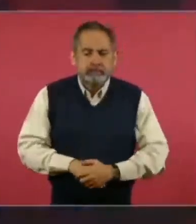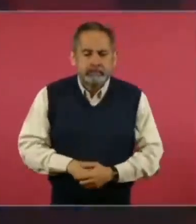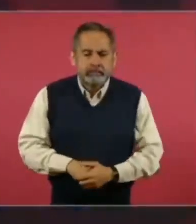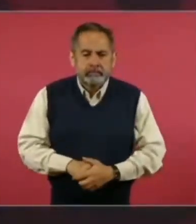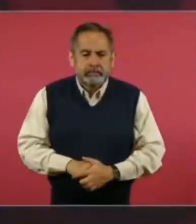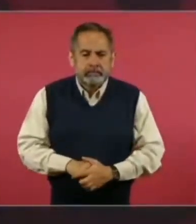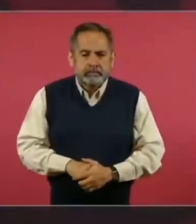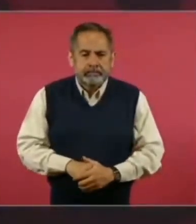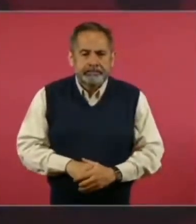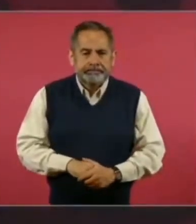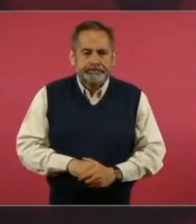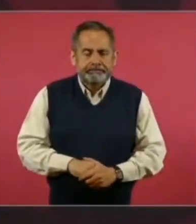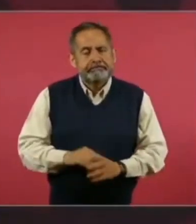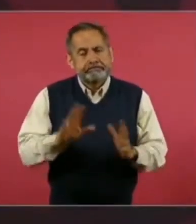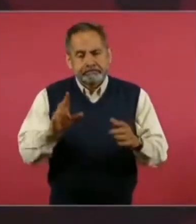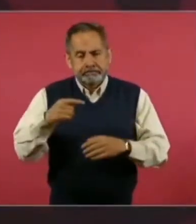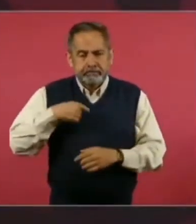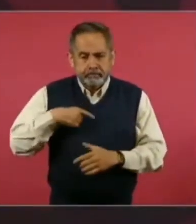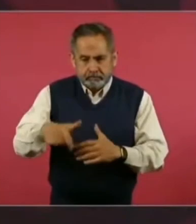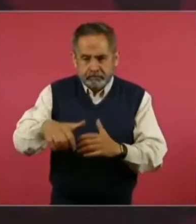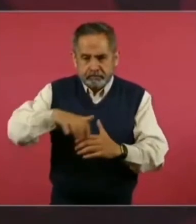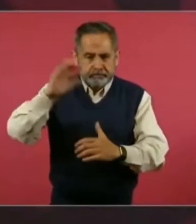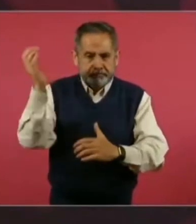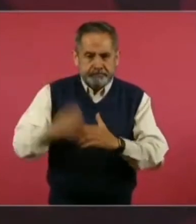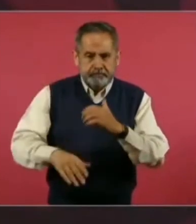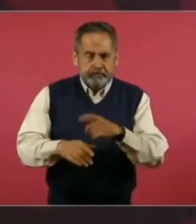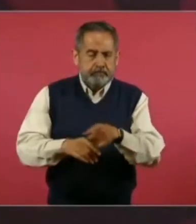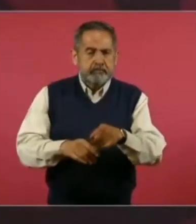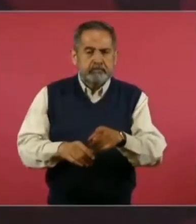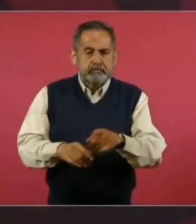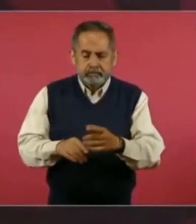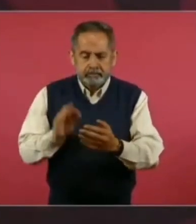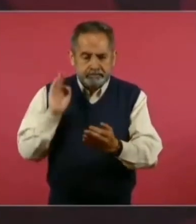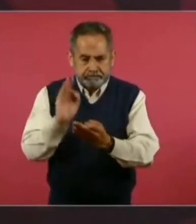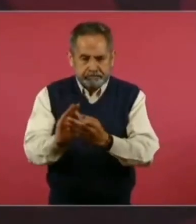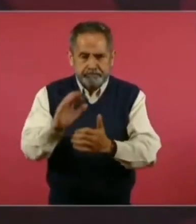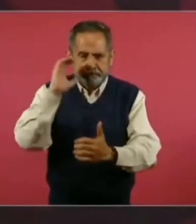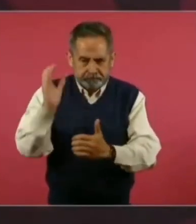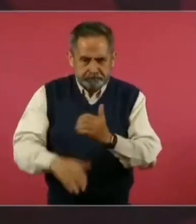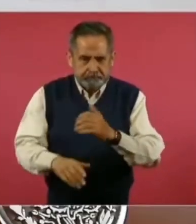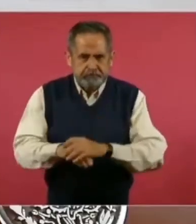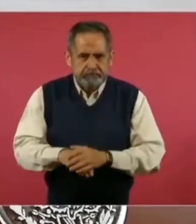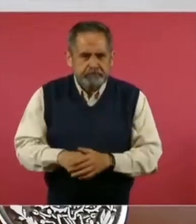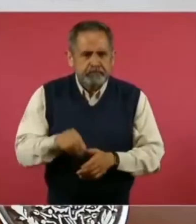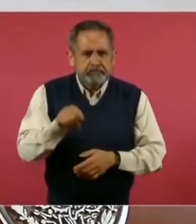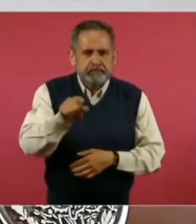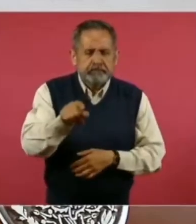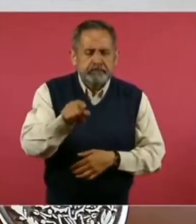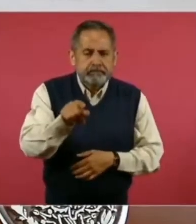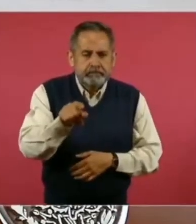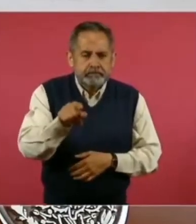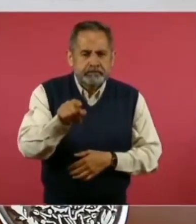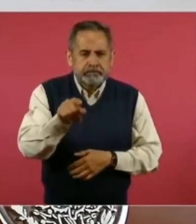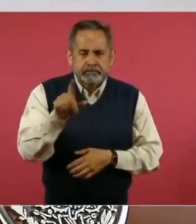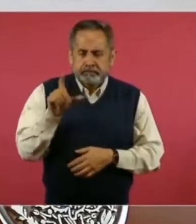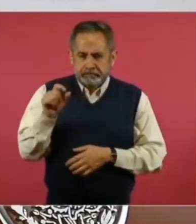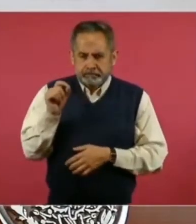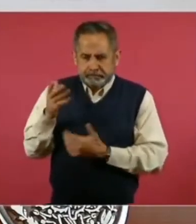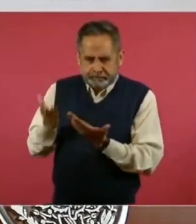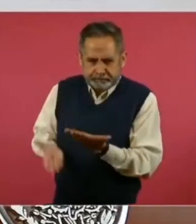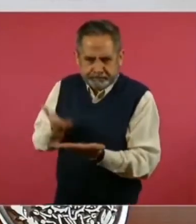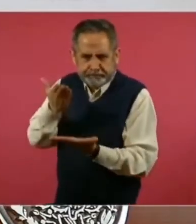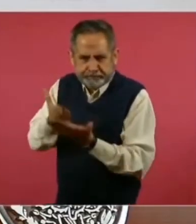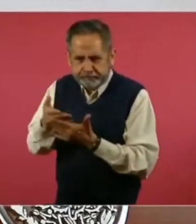a terminar de impulsar las 20 iniciativas de